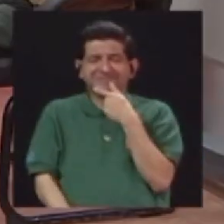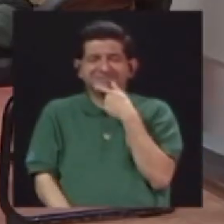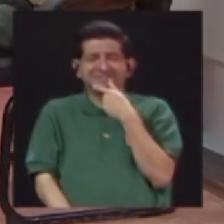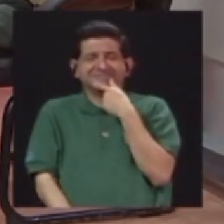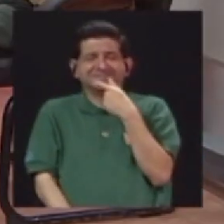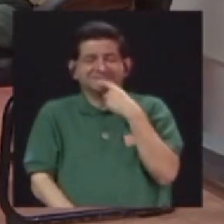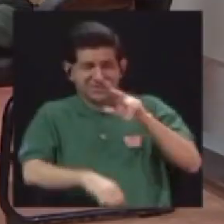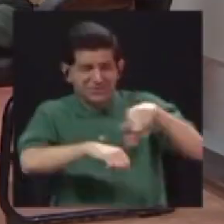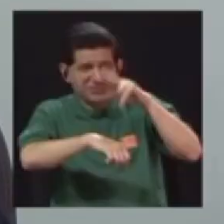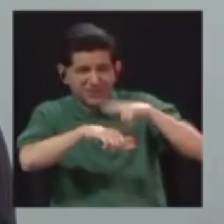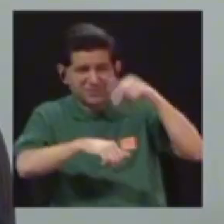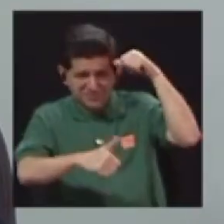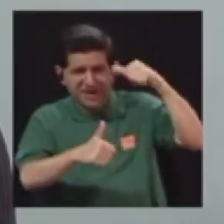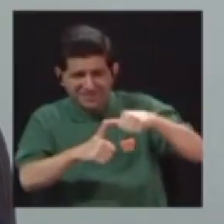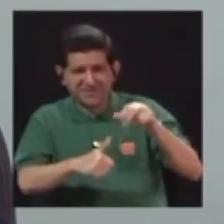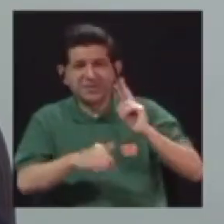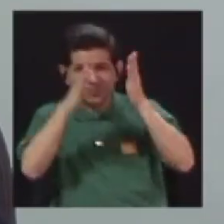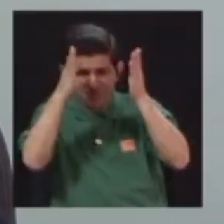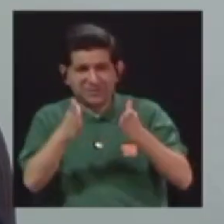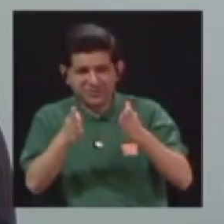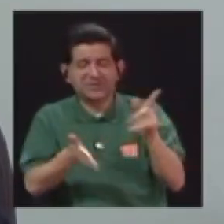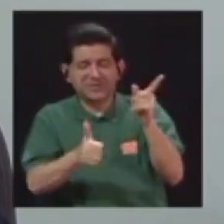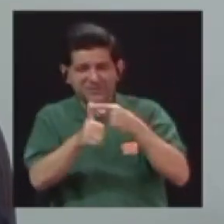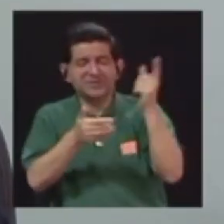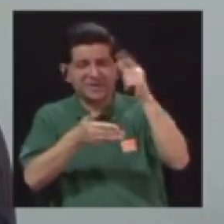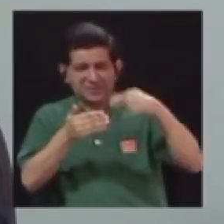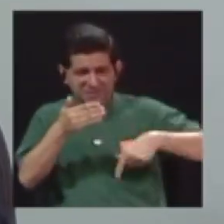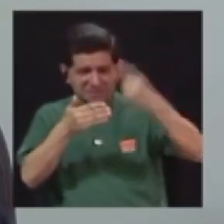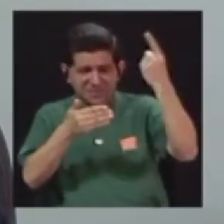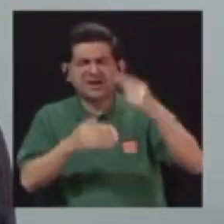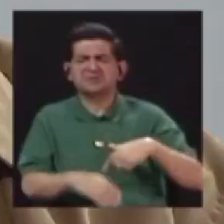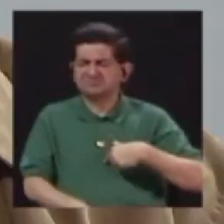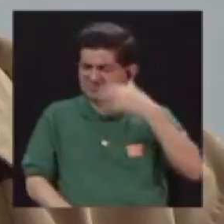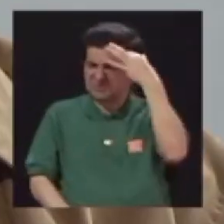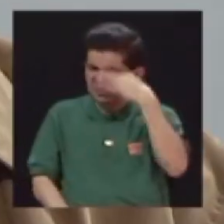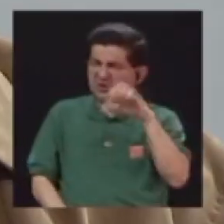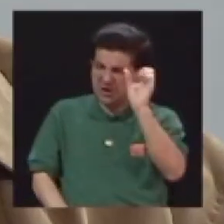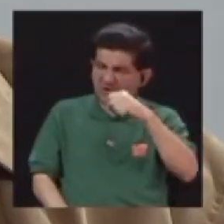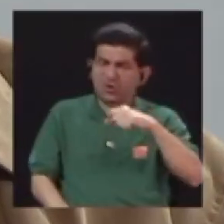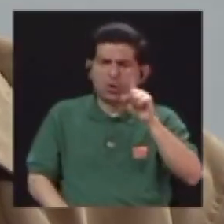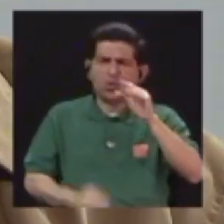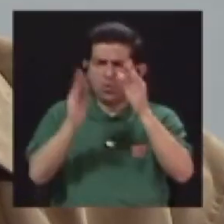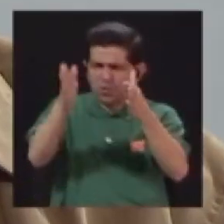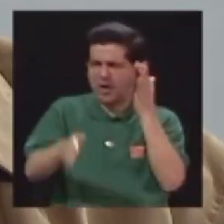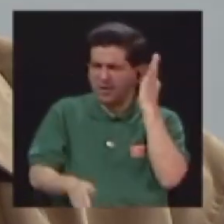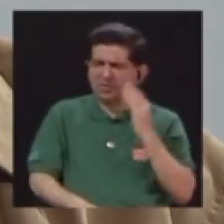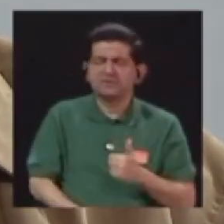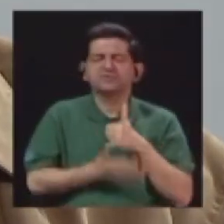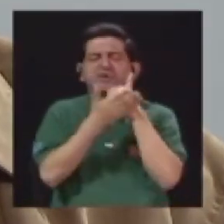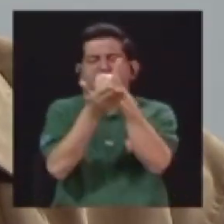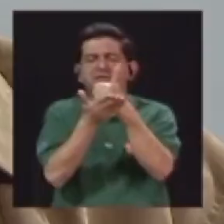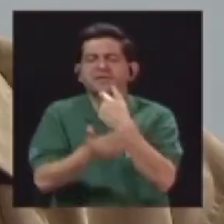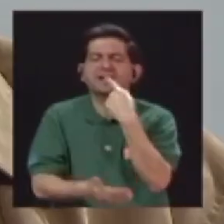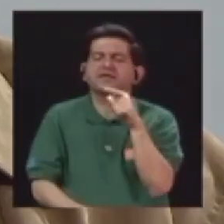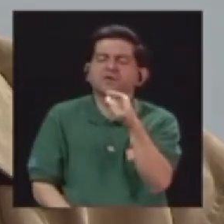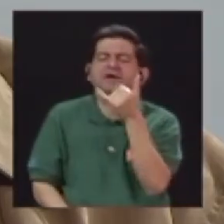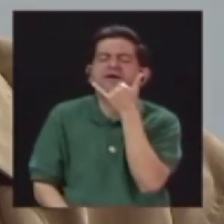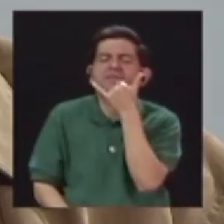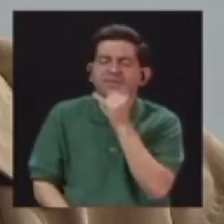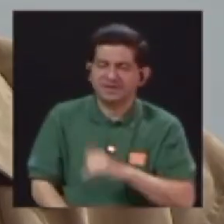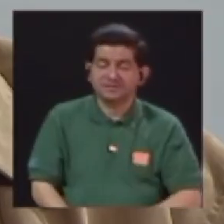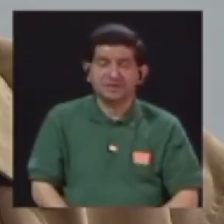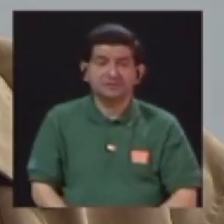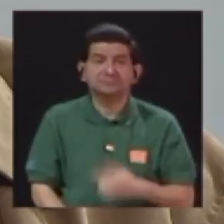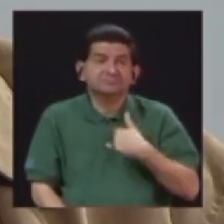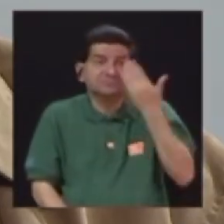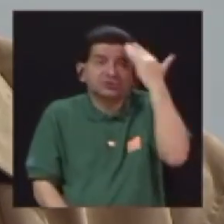Muy típico, yo recuerdo de algunos de mis compañeros de primer grado. Supongo que es así. Llorando. Hasta que llegó una maestra en auxilio mío y me dijo, ¿qué le pasa? Y le dije yo,